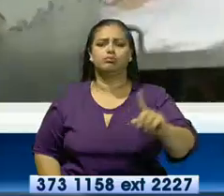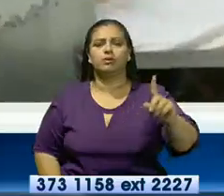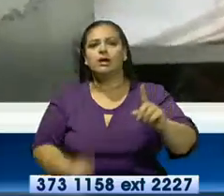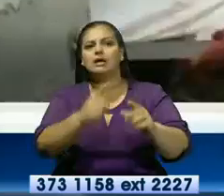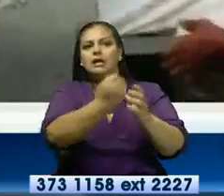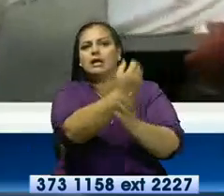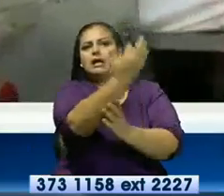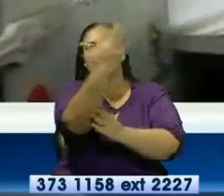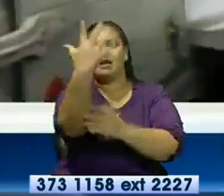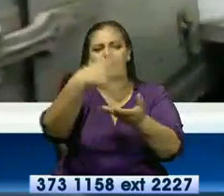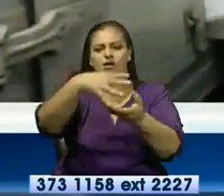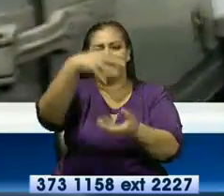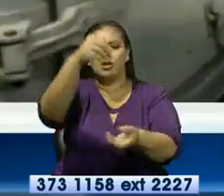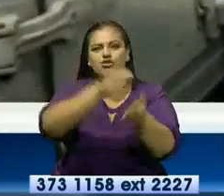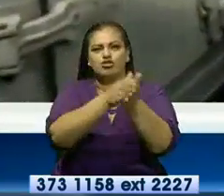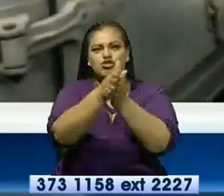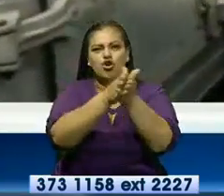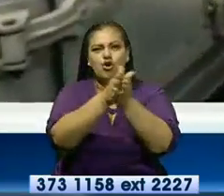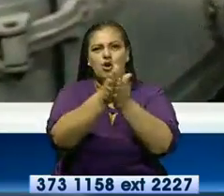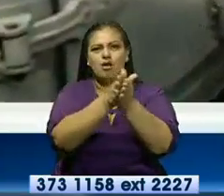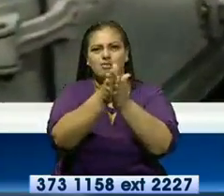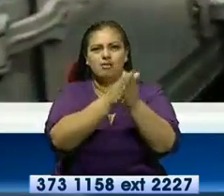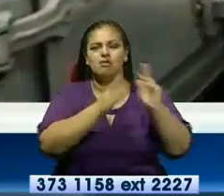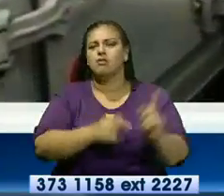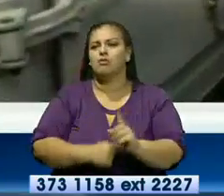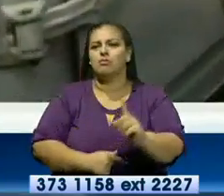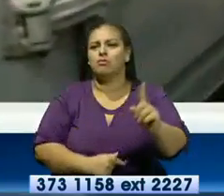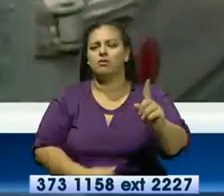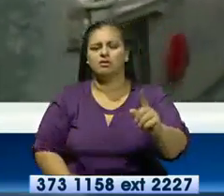disparó en el cuello.